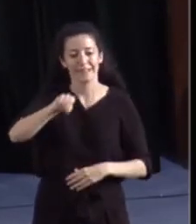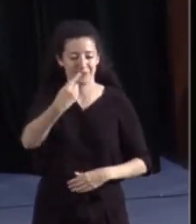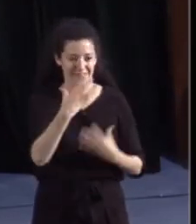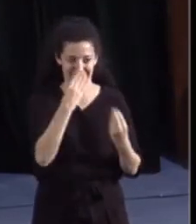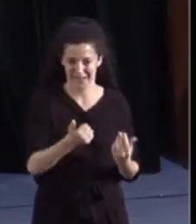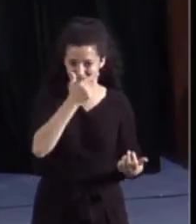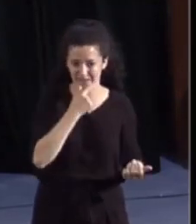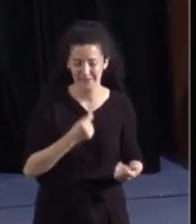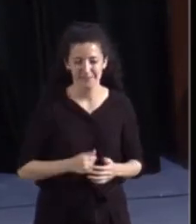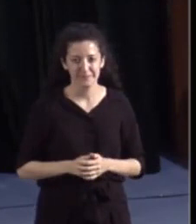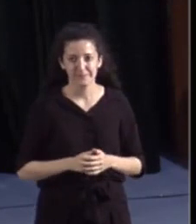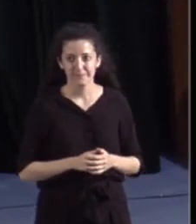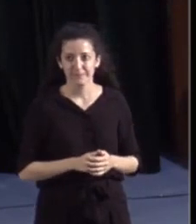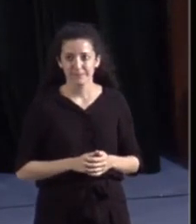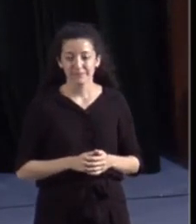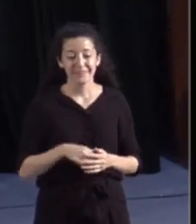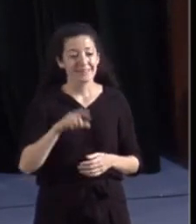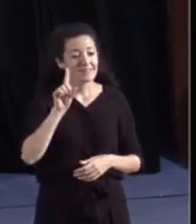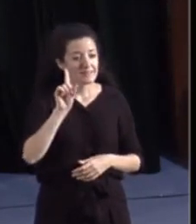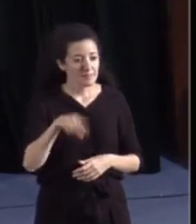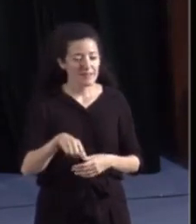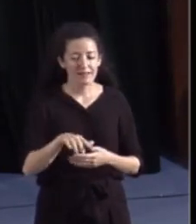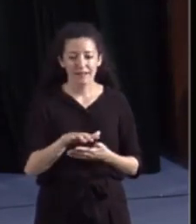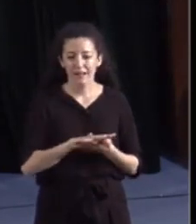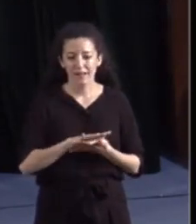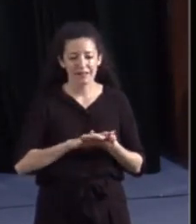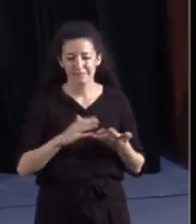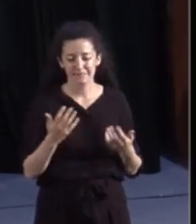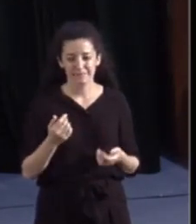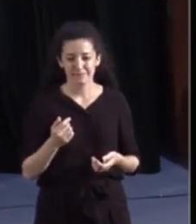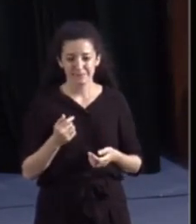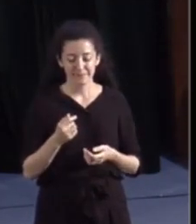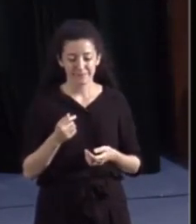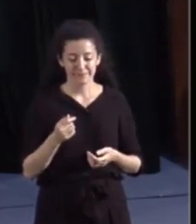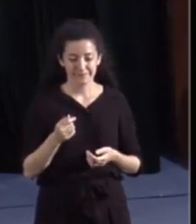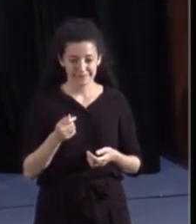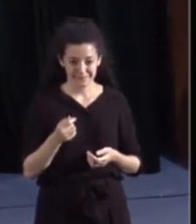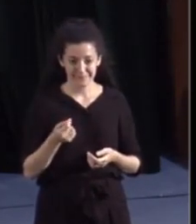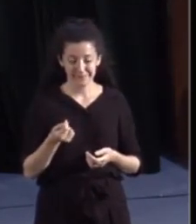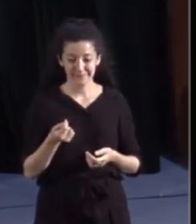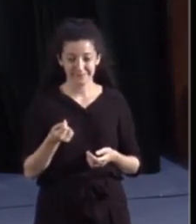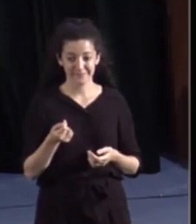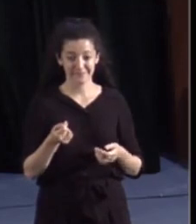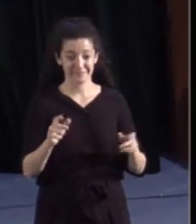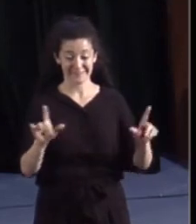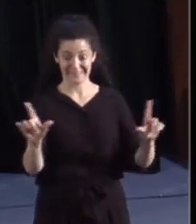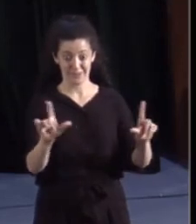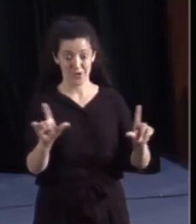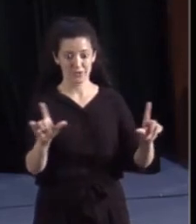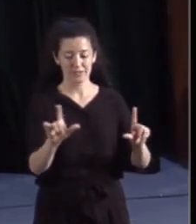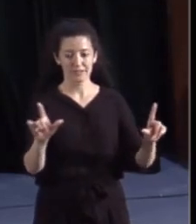Y también pasaremos un poco para ver cómo es la inserción, cómo se incrusta la